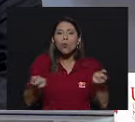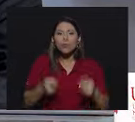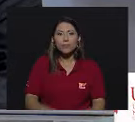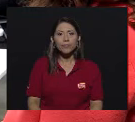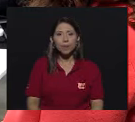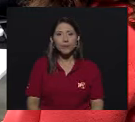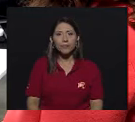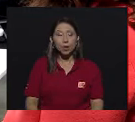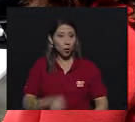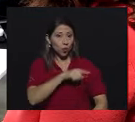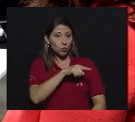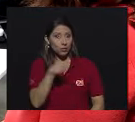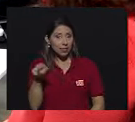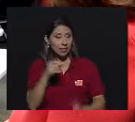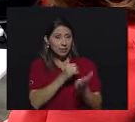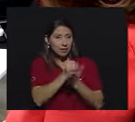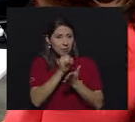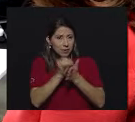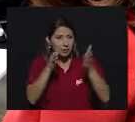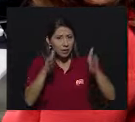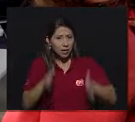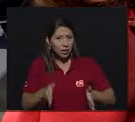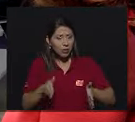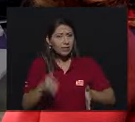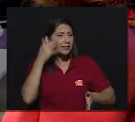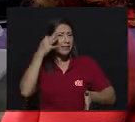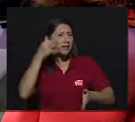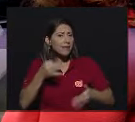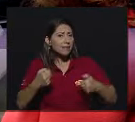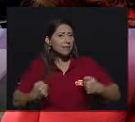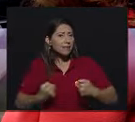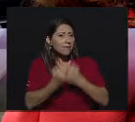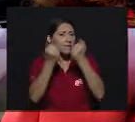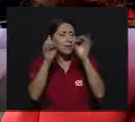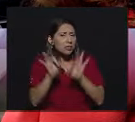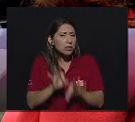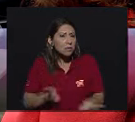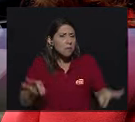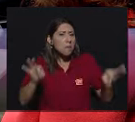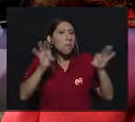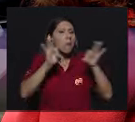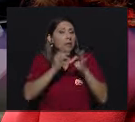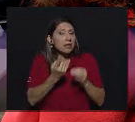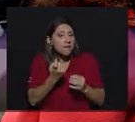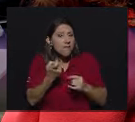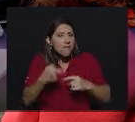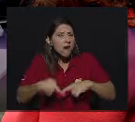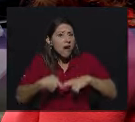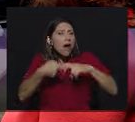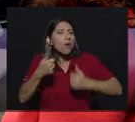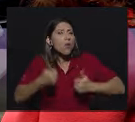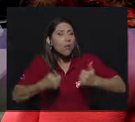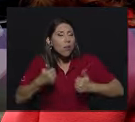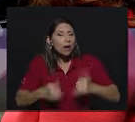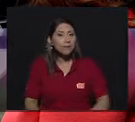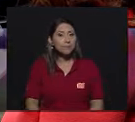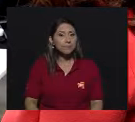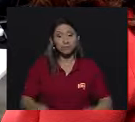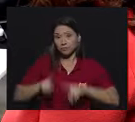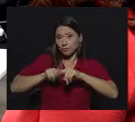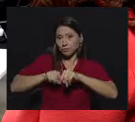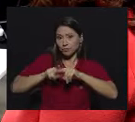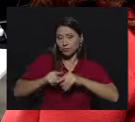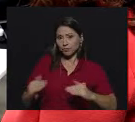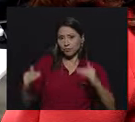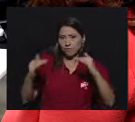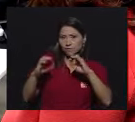¿Cuál consideraría ustedes como investigadores que son esos desafíos más relevantes que todavía están pendientes? Bueno, depende del